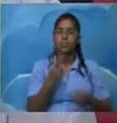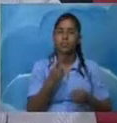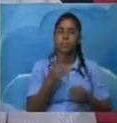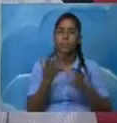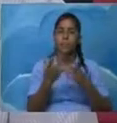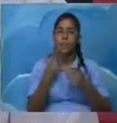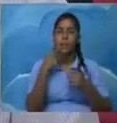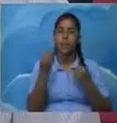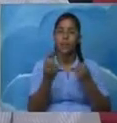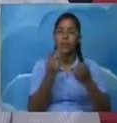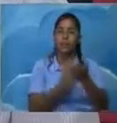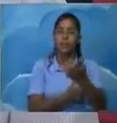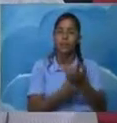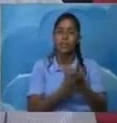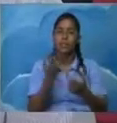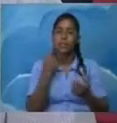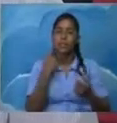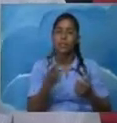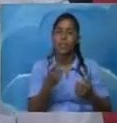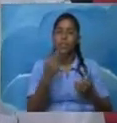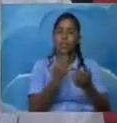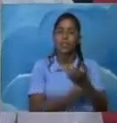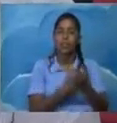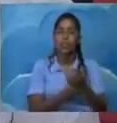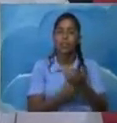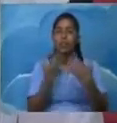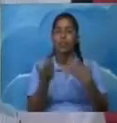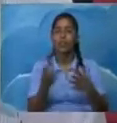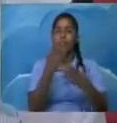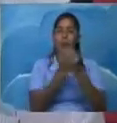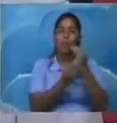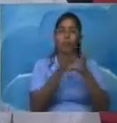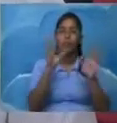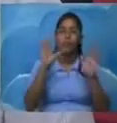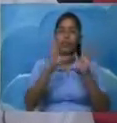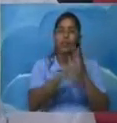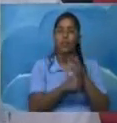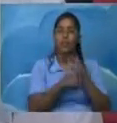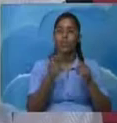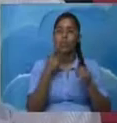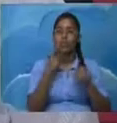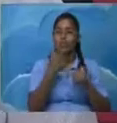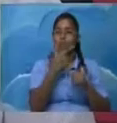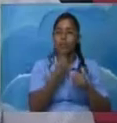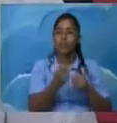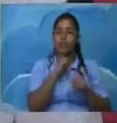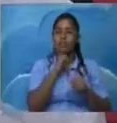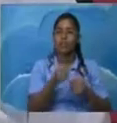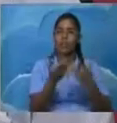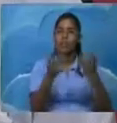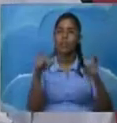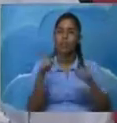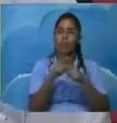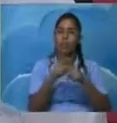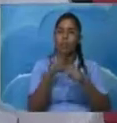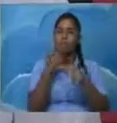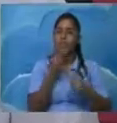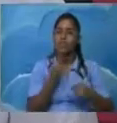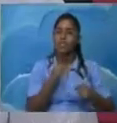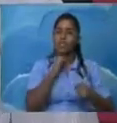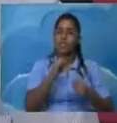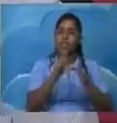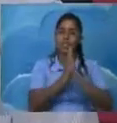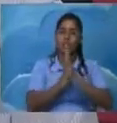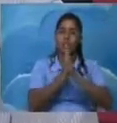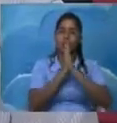referencia del hombre que cayó en las manos de los ladrones. Caramba, fácil es dar una palabra, fácil hacer una oración, pero